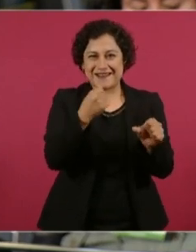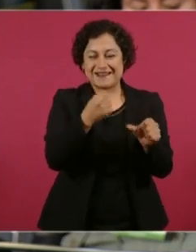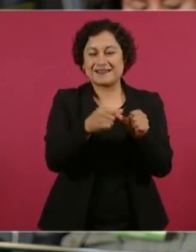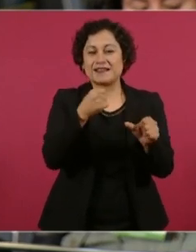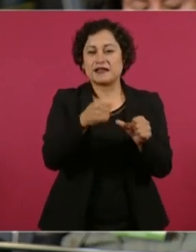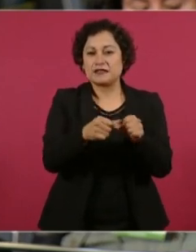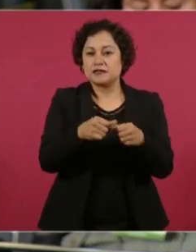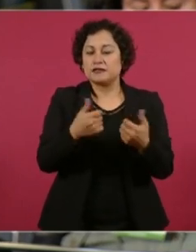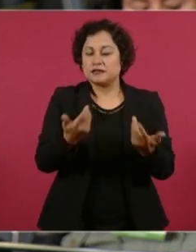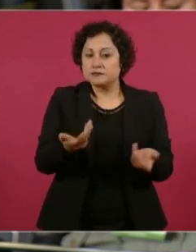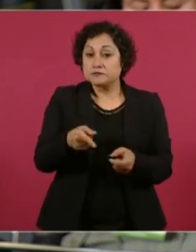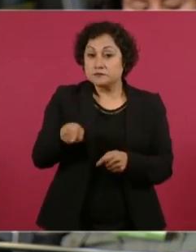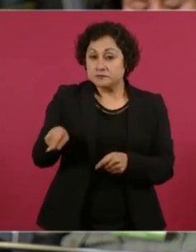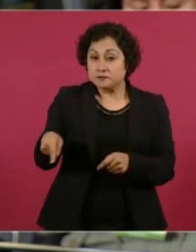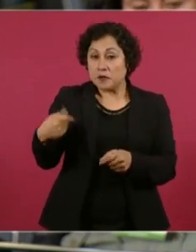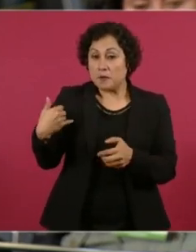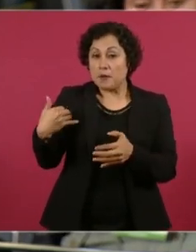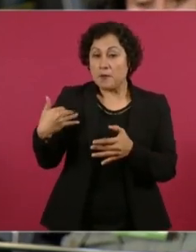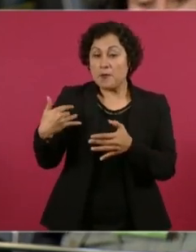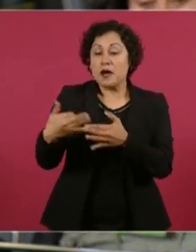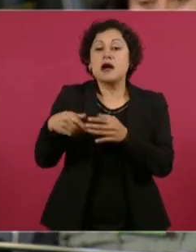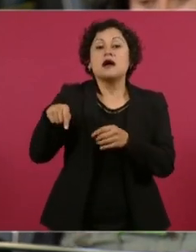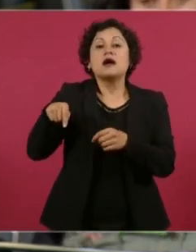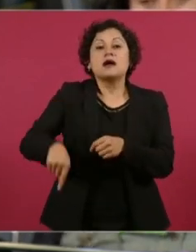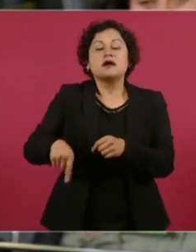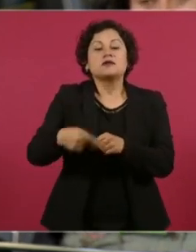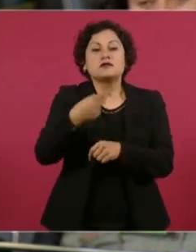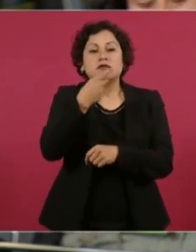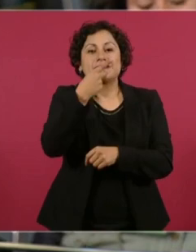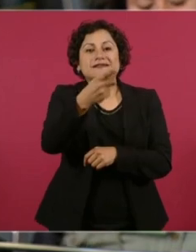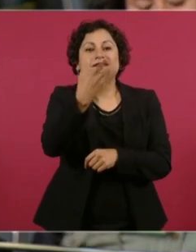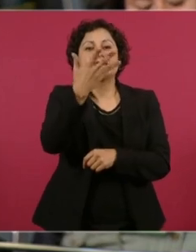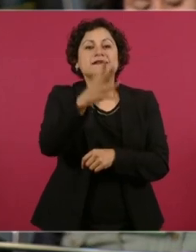momento estaban hablando de 10 millones de tweets